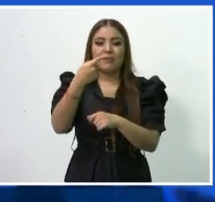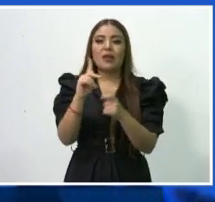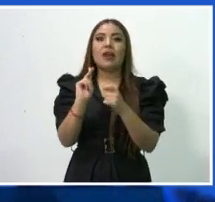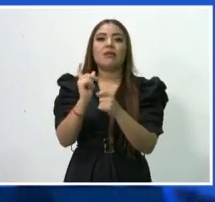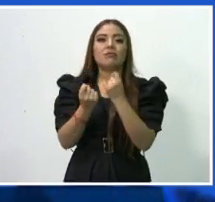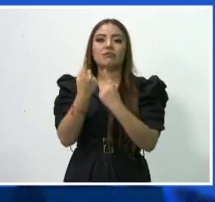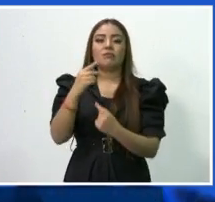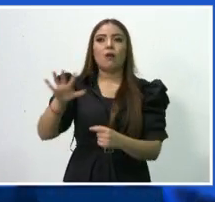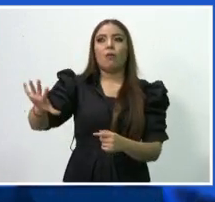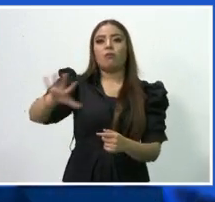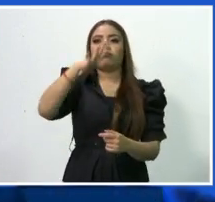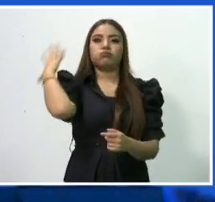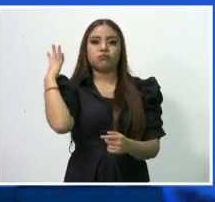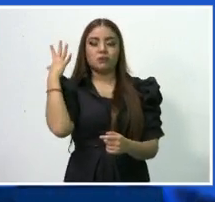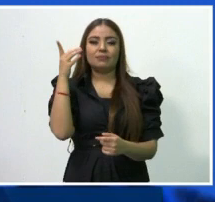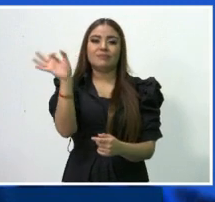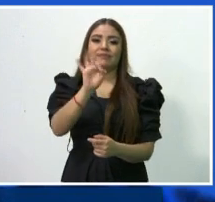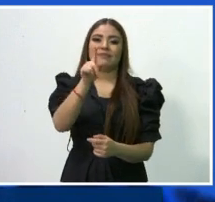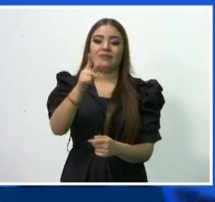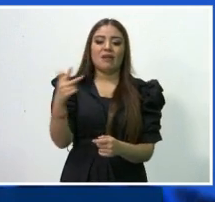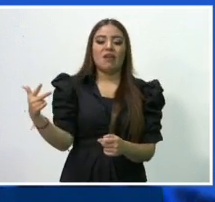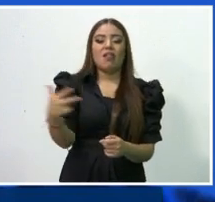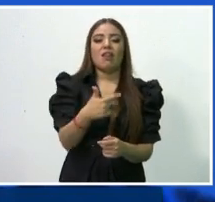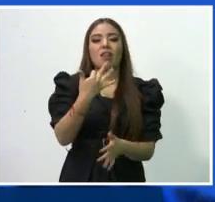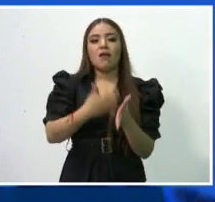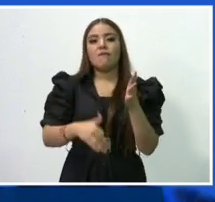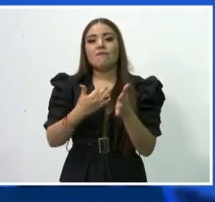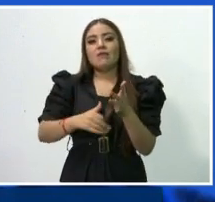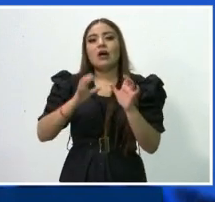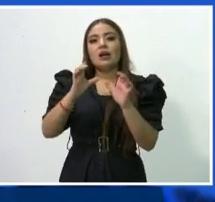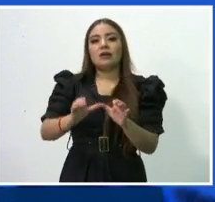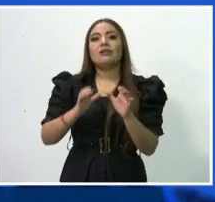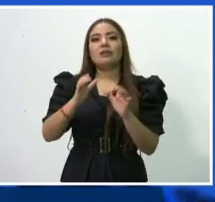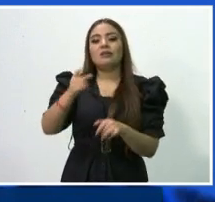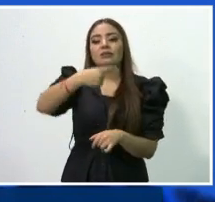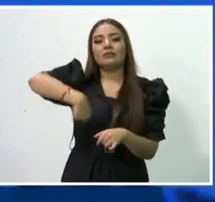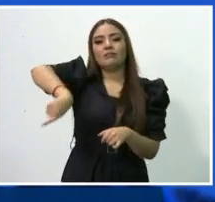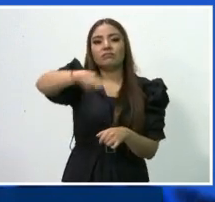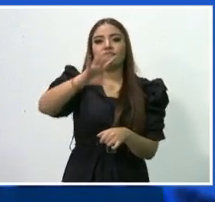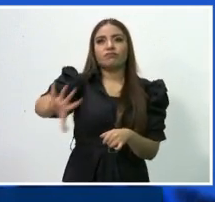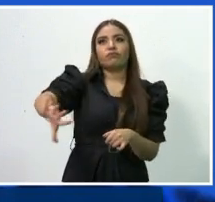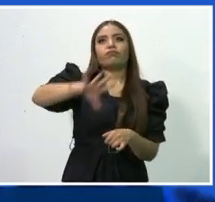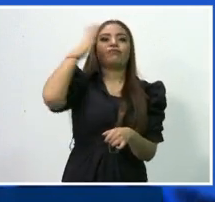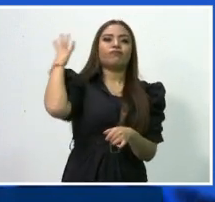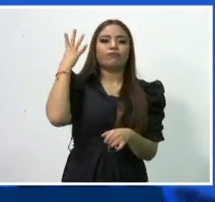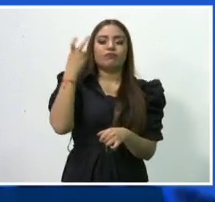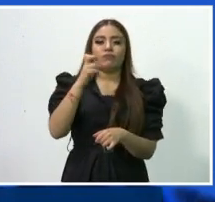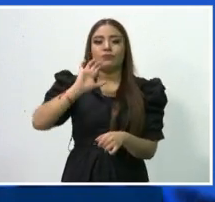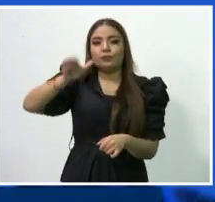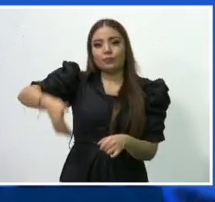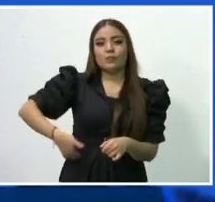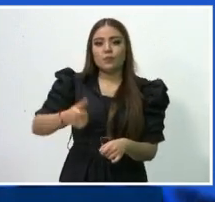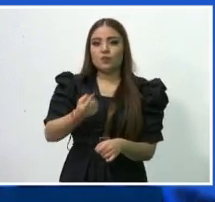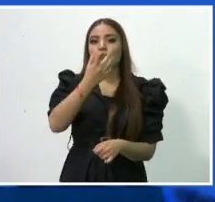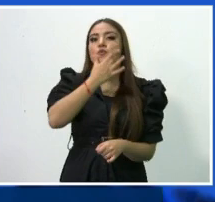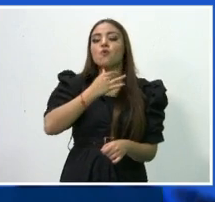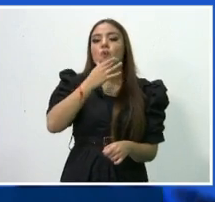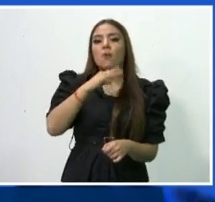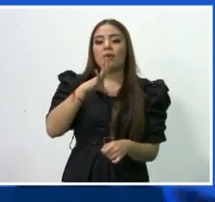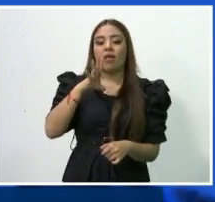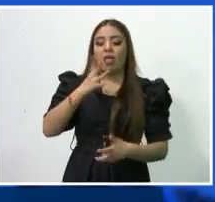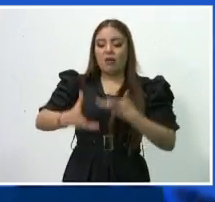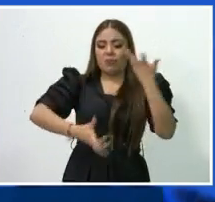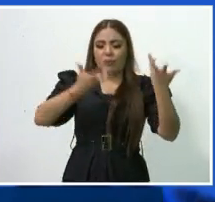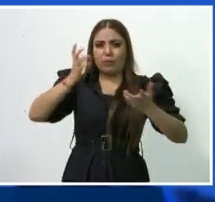esto como lo comentaba seguramente a la falta de precaución el exceso de velocidad que ocasiona este aparatoso accidente donde un hombre termina con